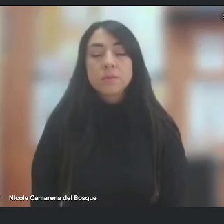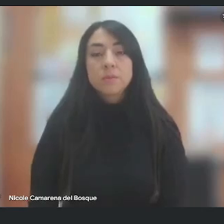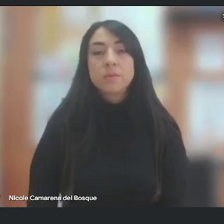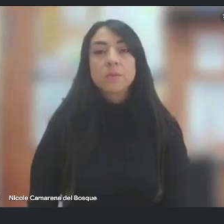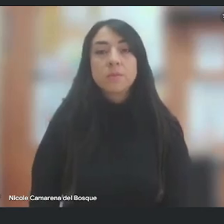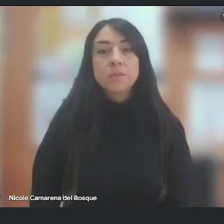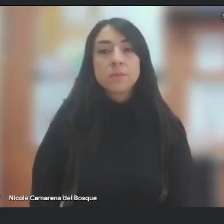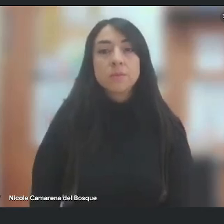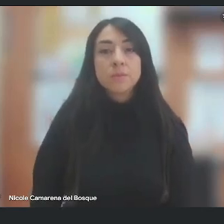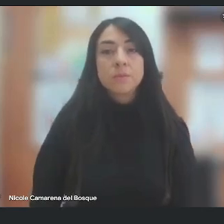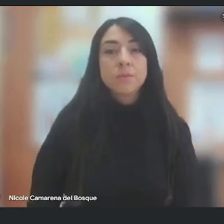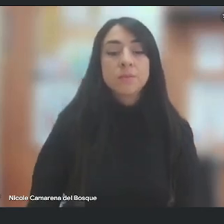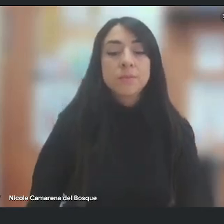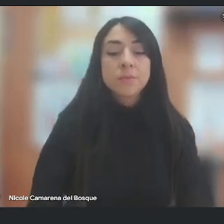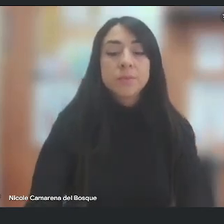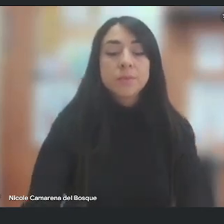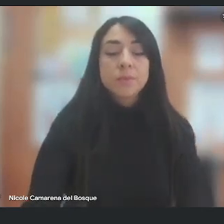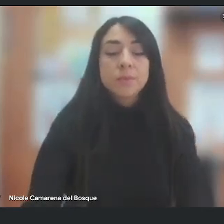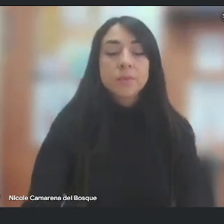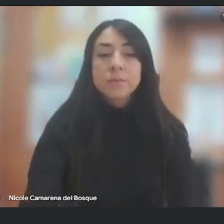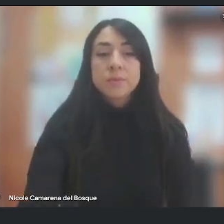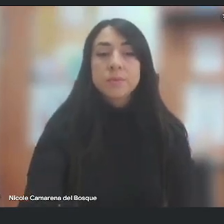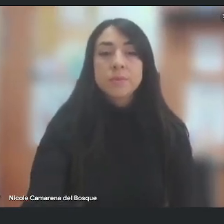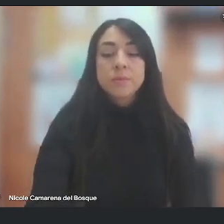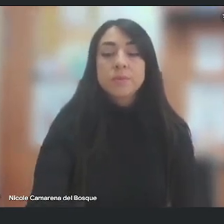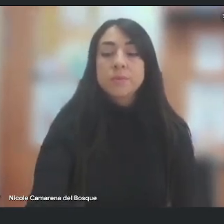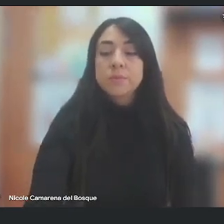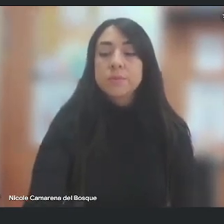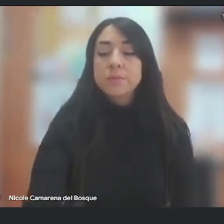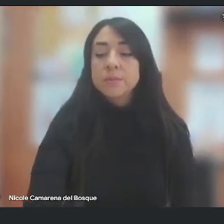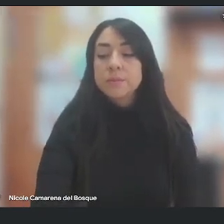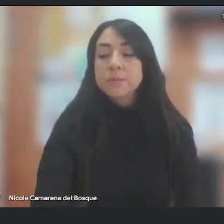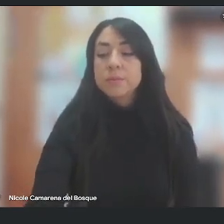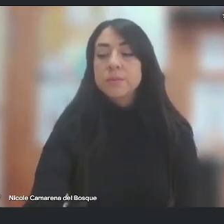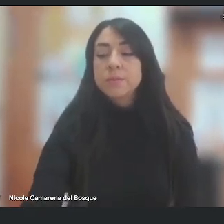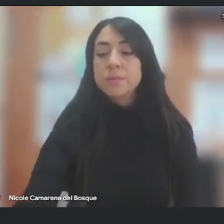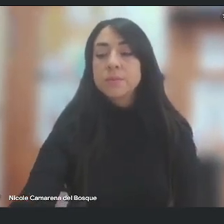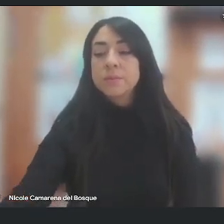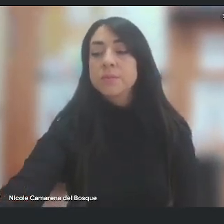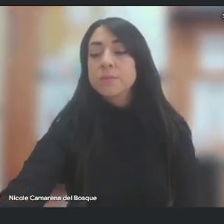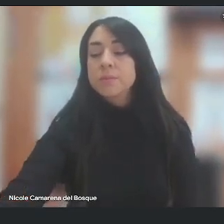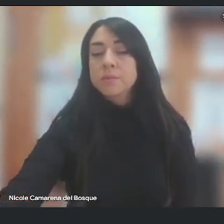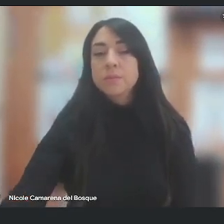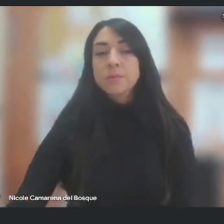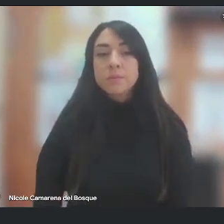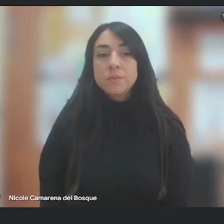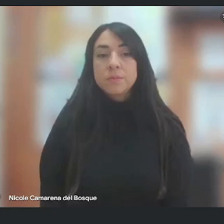educación integral en sexualidad, pero vamos a definir qué es la educación integral en sexualidad.